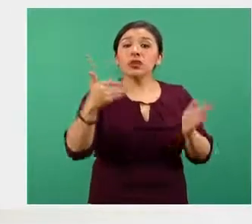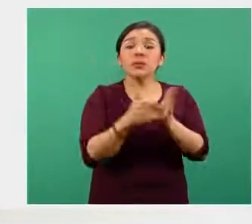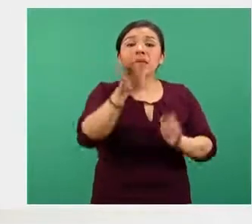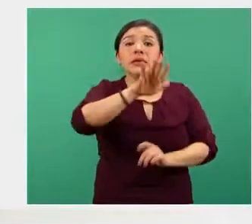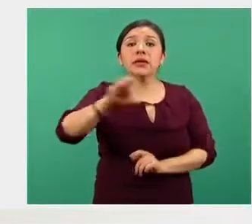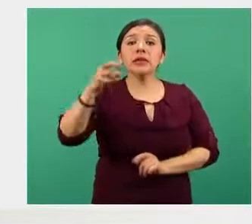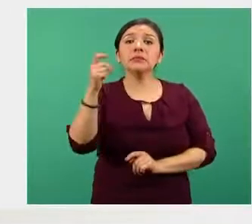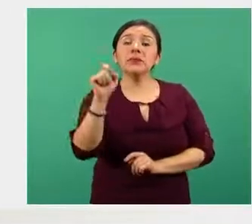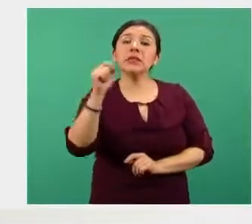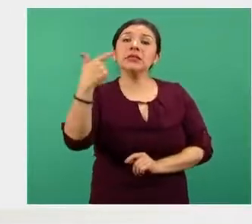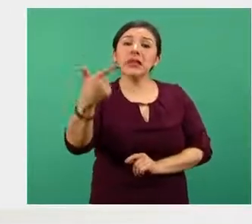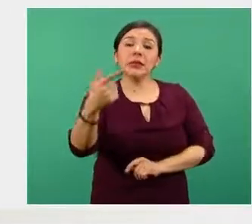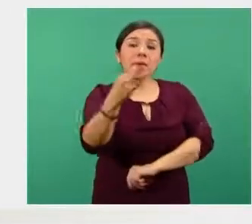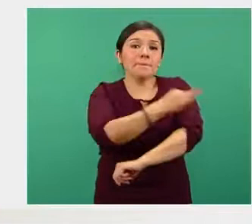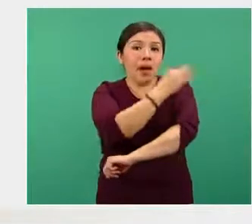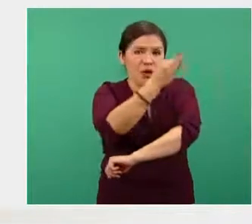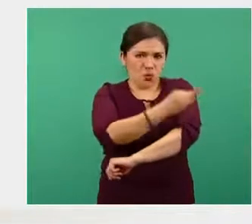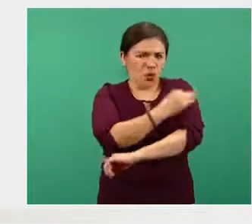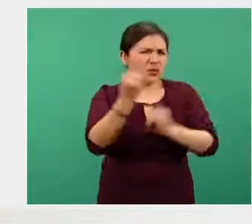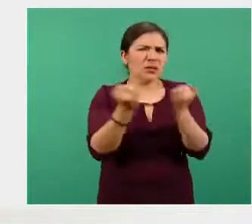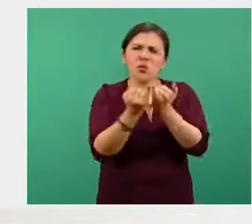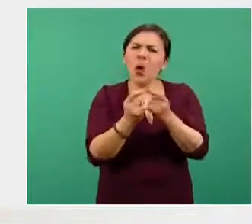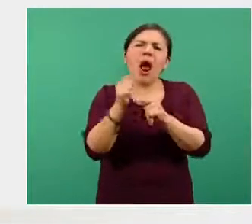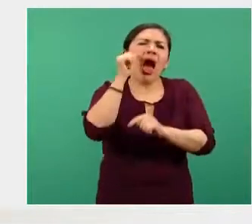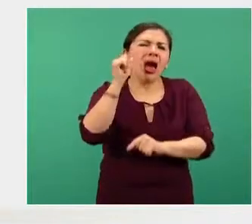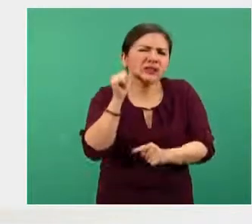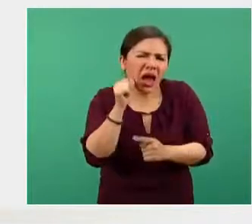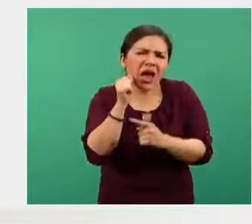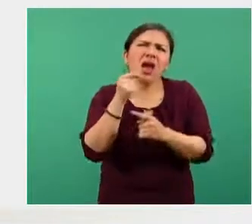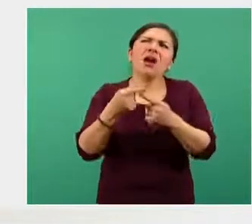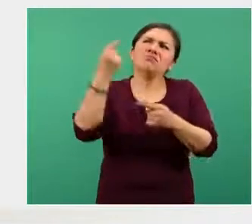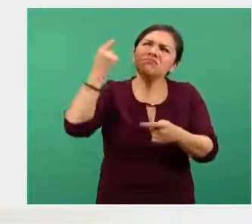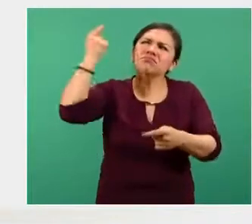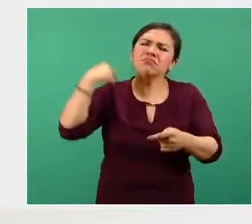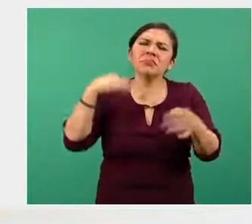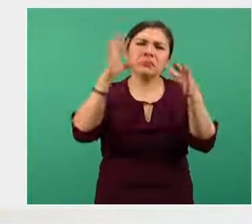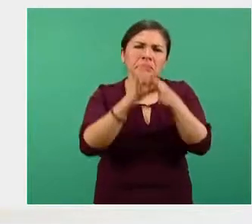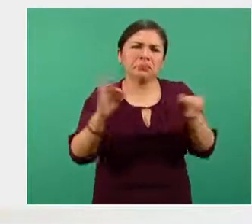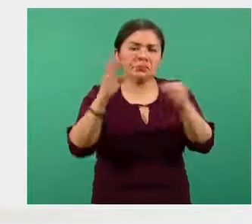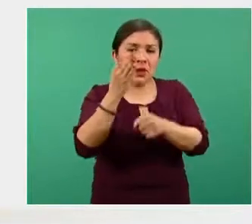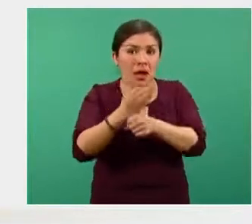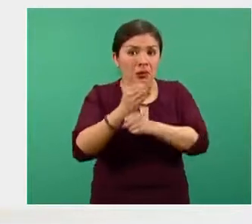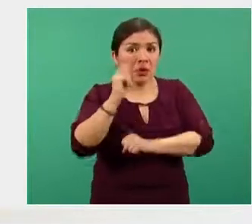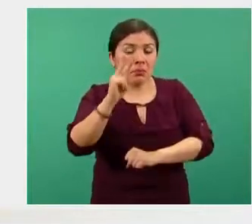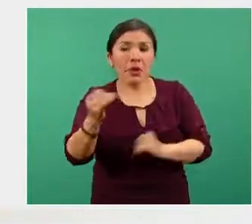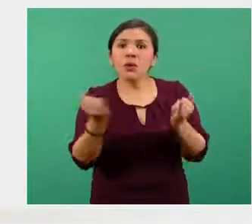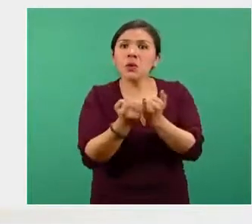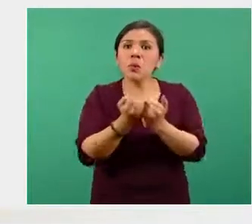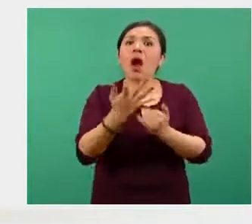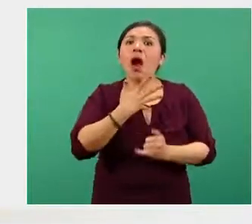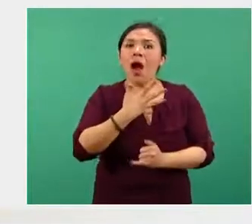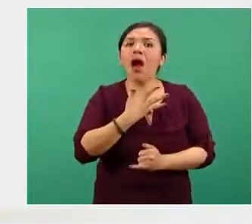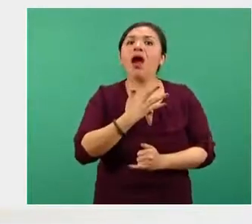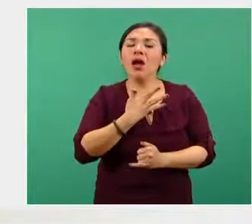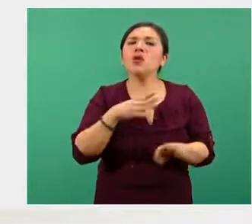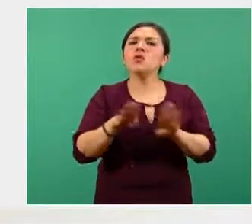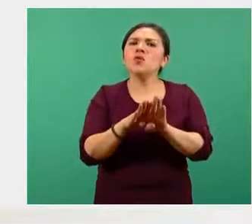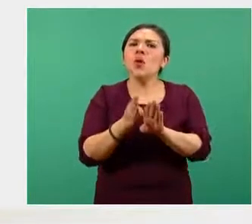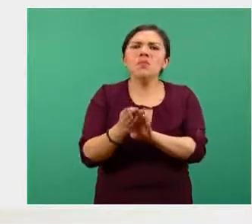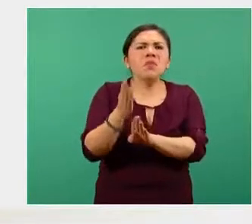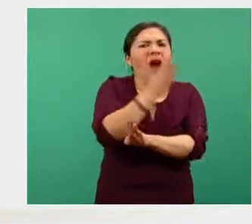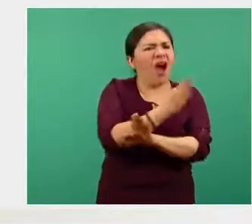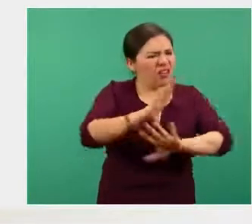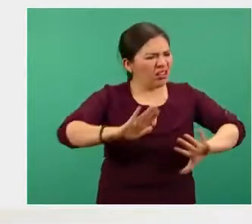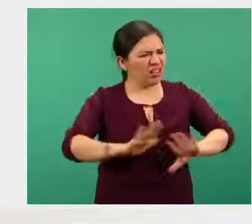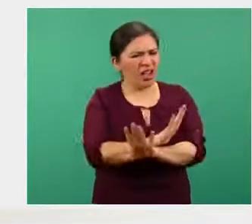107.527. Como lo decíamos ayer y lo hemos venido diciendo en días previos, vemos actualizaciones también que afectan a los días anteriores en función